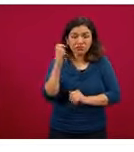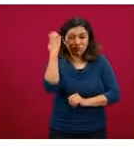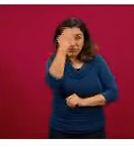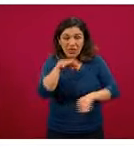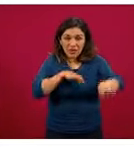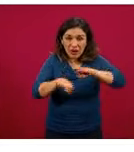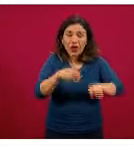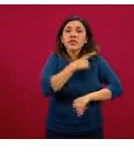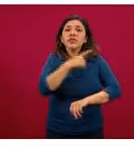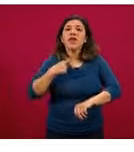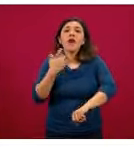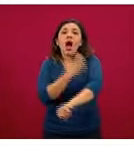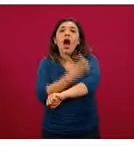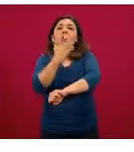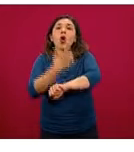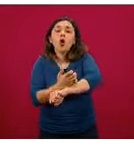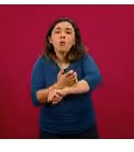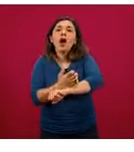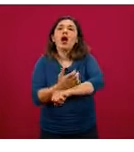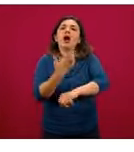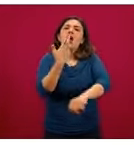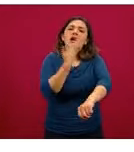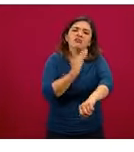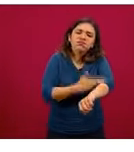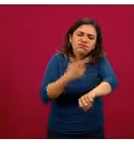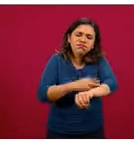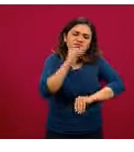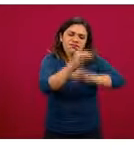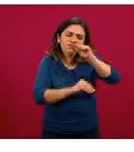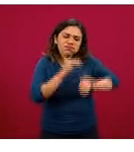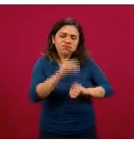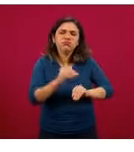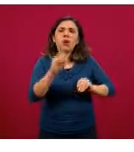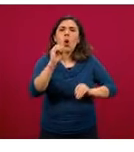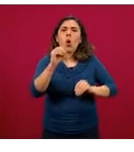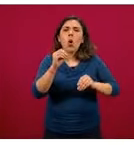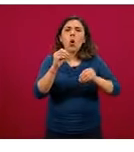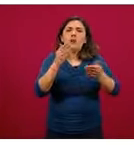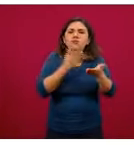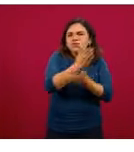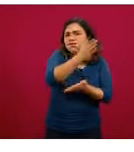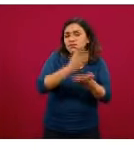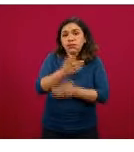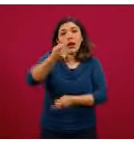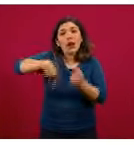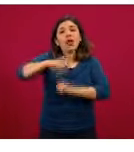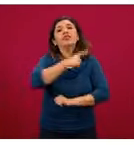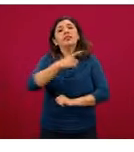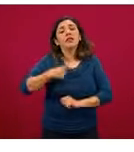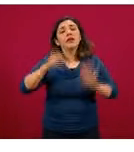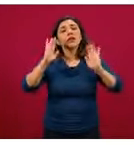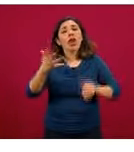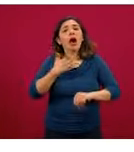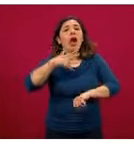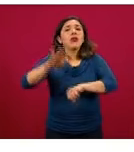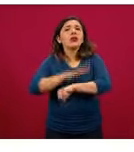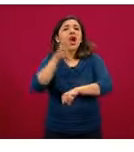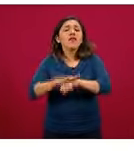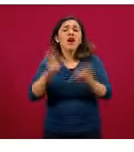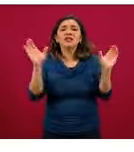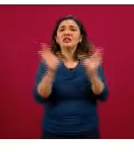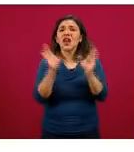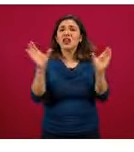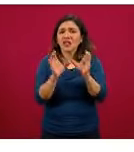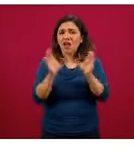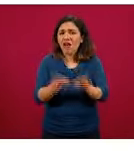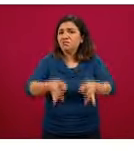de acompañamiento, de mantenimiento operacional y de intervención, está debidamente calificado,